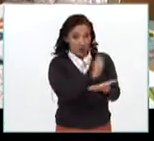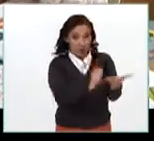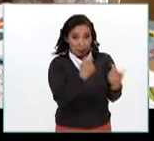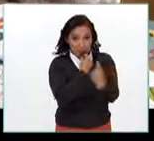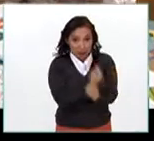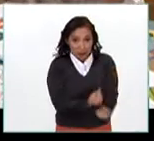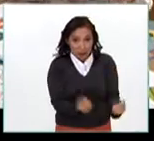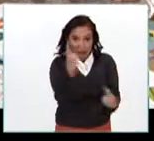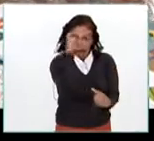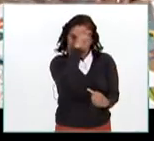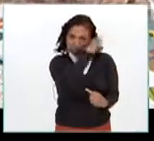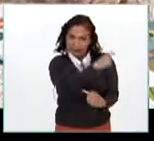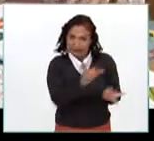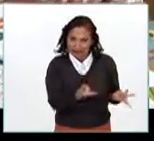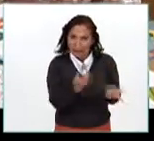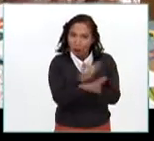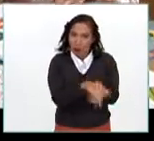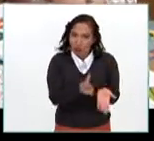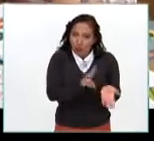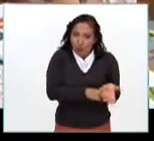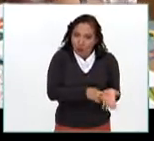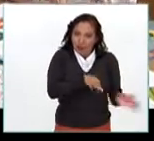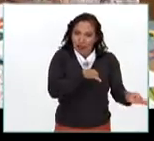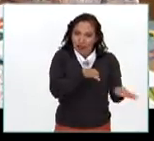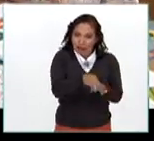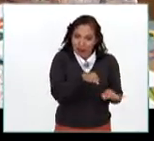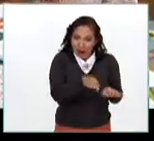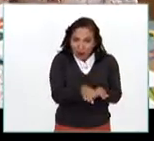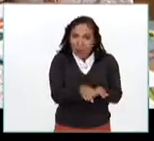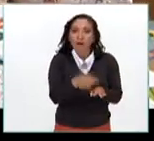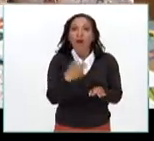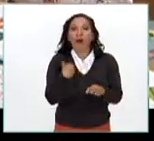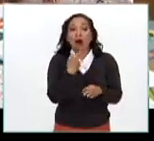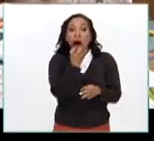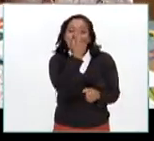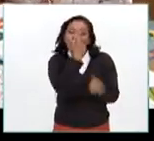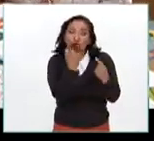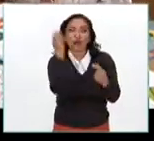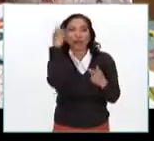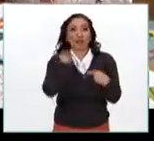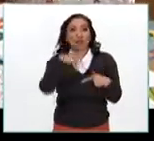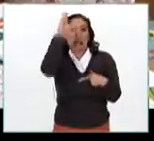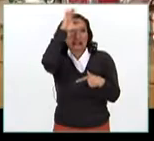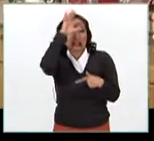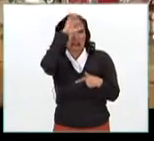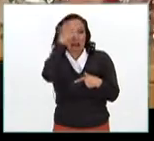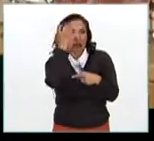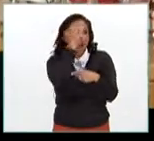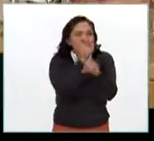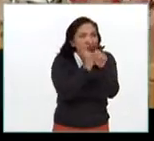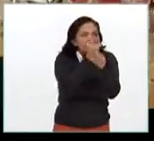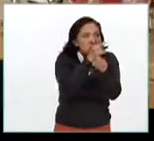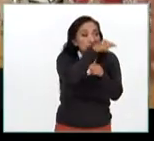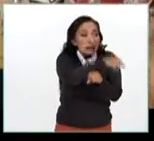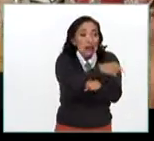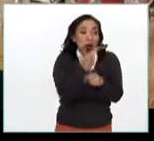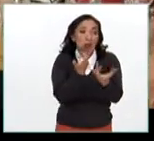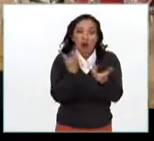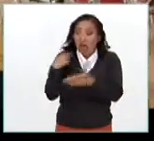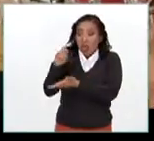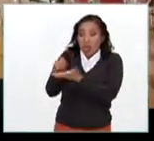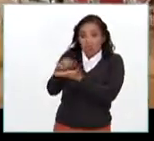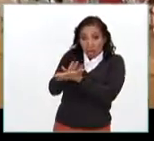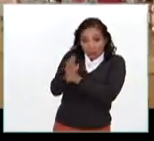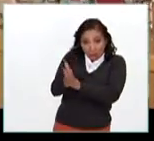para niños. Sí. Esa es una doble tarea que pocos pueden hacerla, ¿eh? Así es. Entonces, es mucho el trabajo del científico con